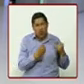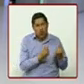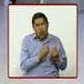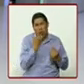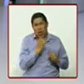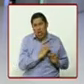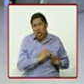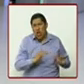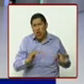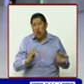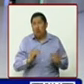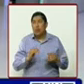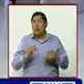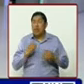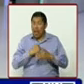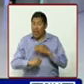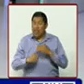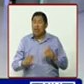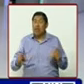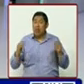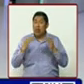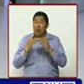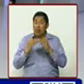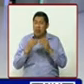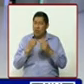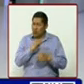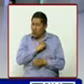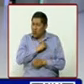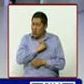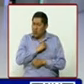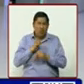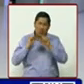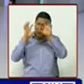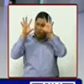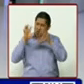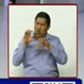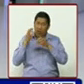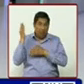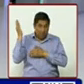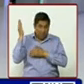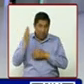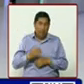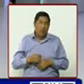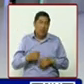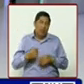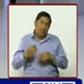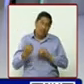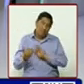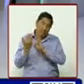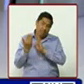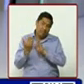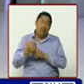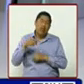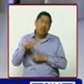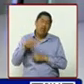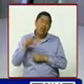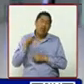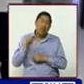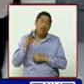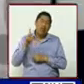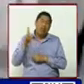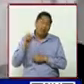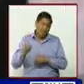menores. Paseño de nacimiento, hincha del Tigre. Bueno, nuestro especial, nuestro protagonista, un mano a mano con Pablo